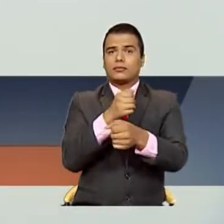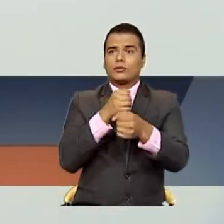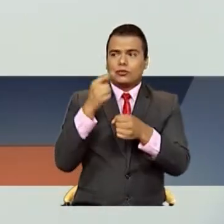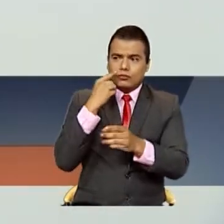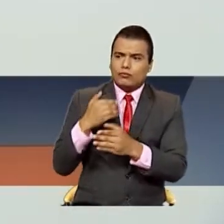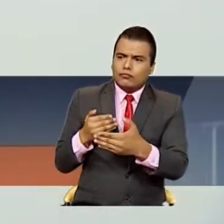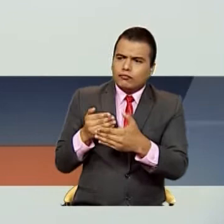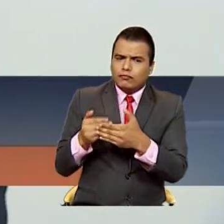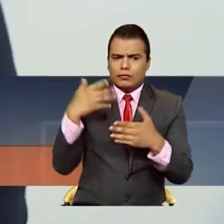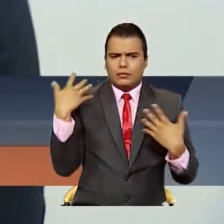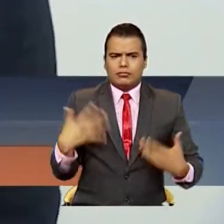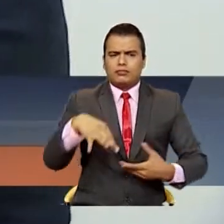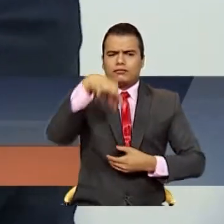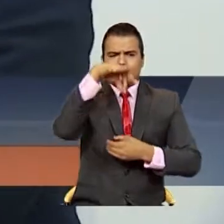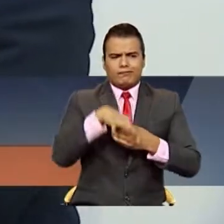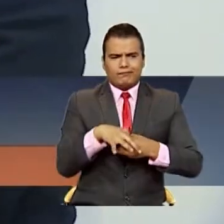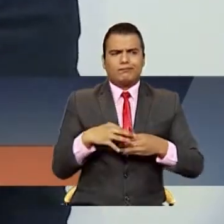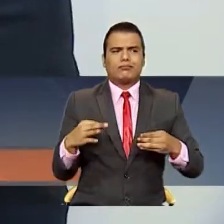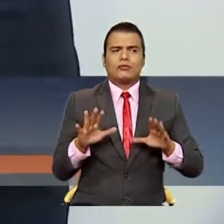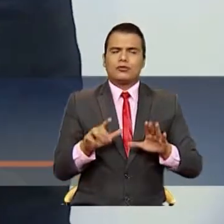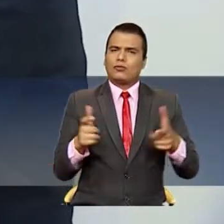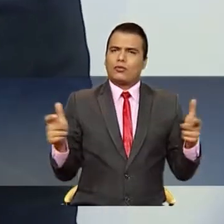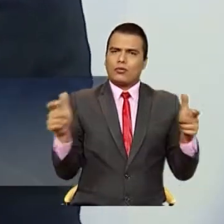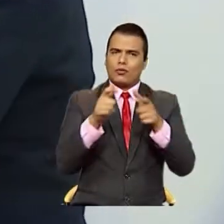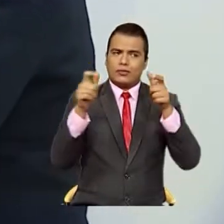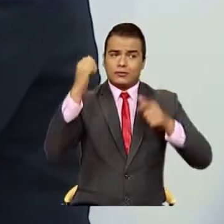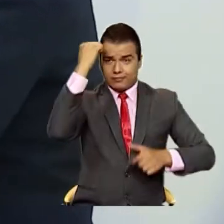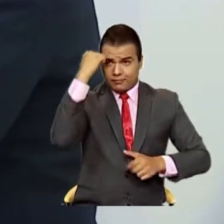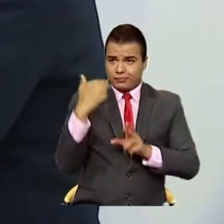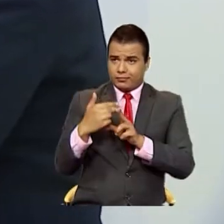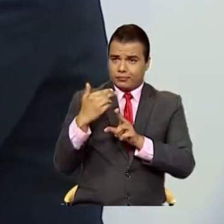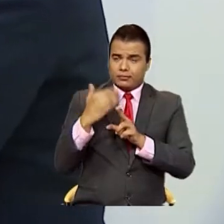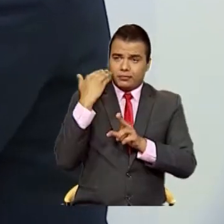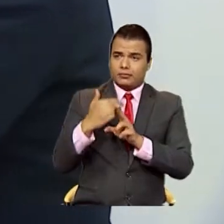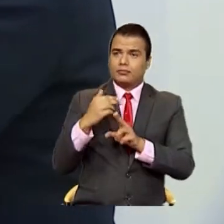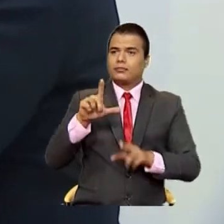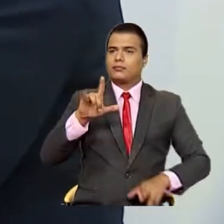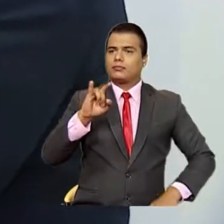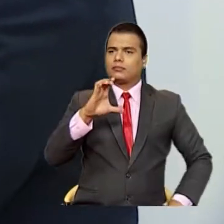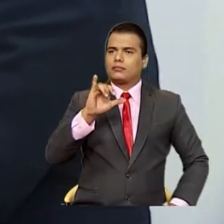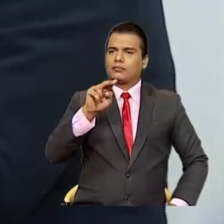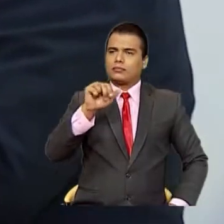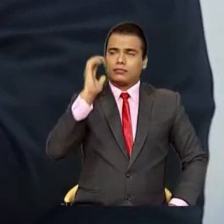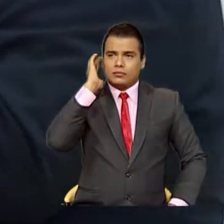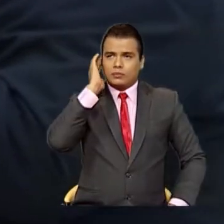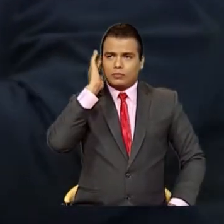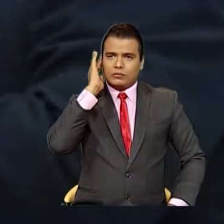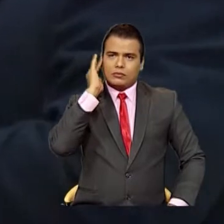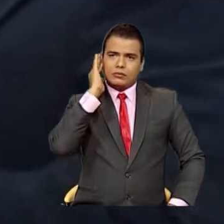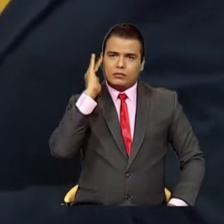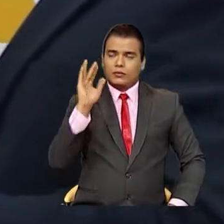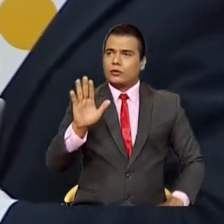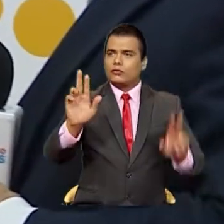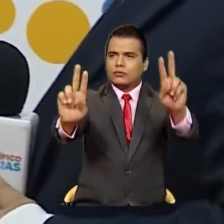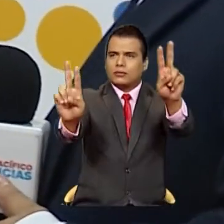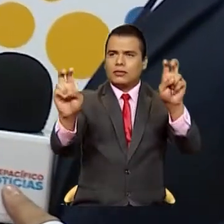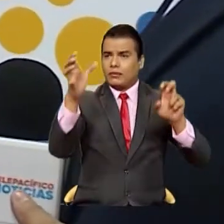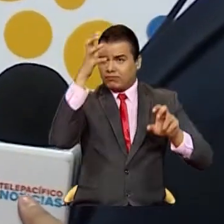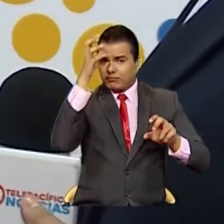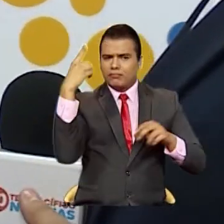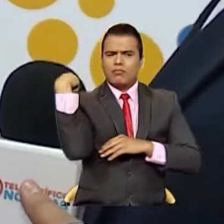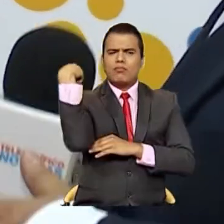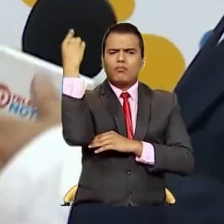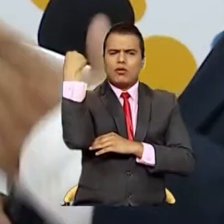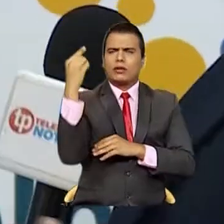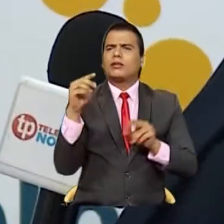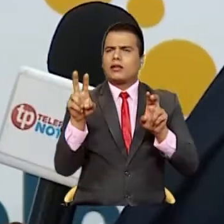para las elecciones al Congreso, la profesora Luciana Manfredi de Licesi, politóloga. El tema de la venta de votos,